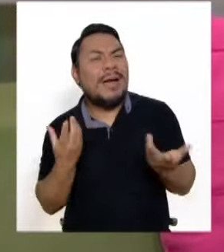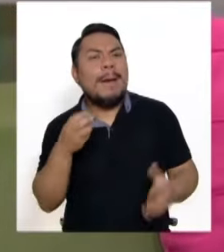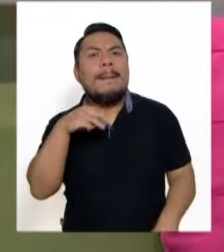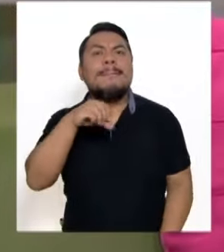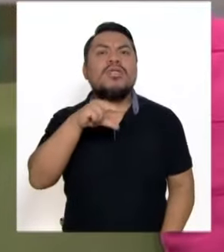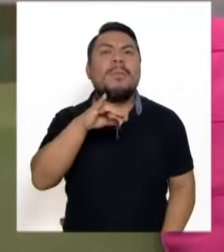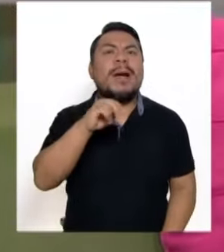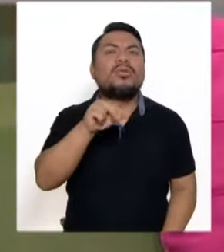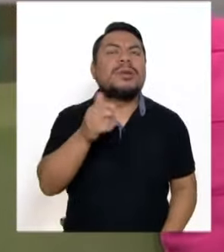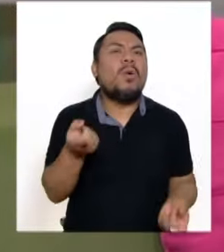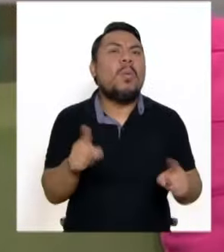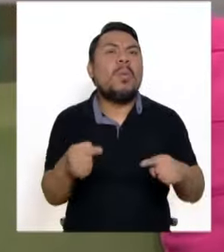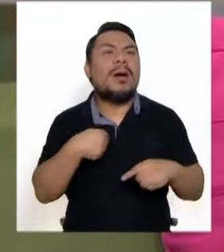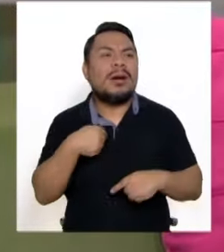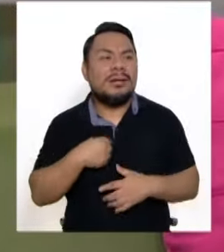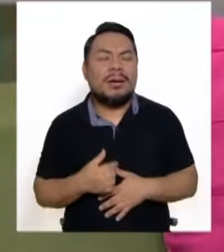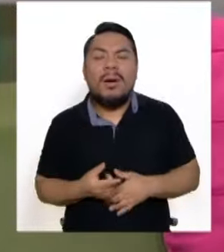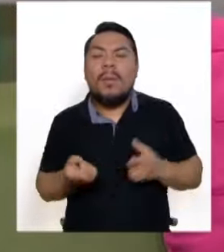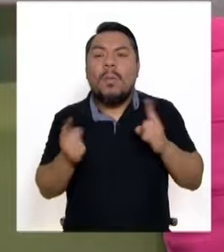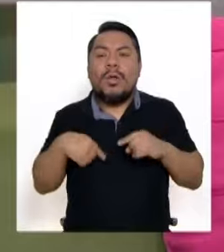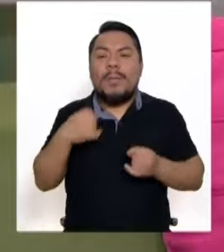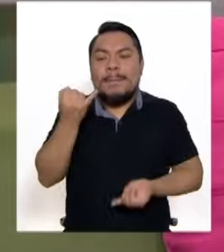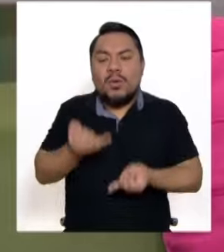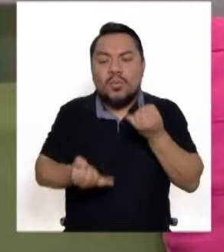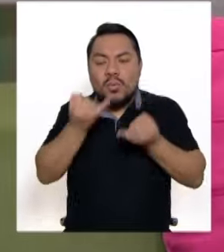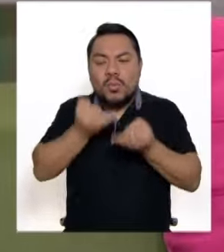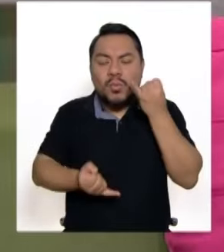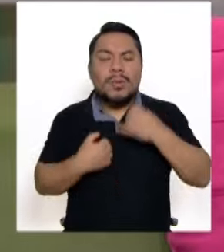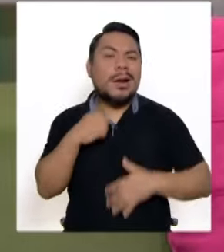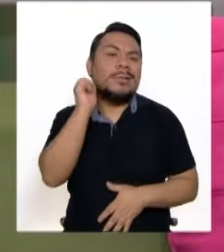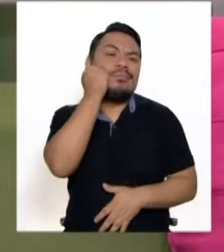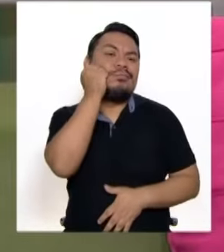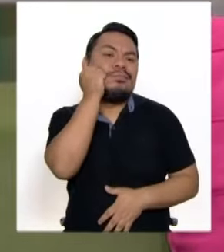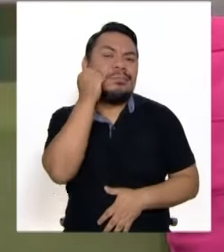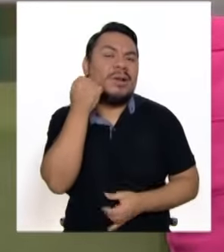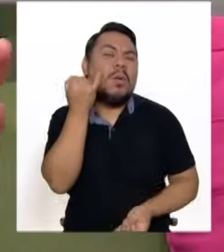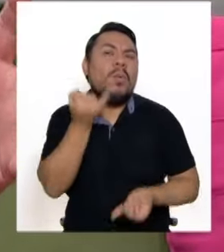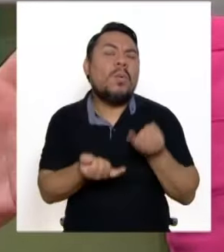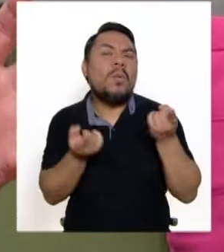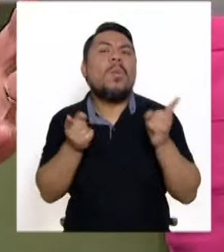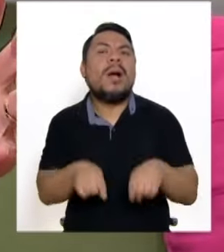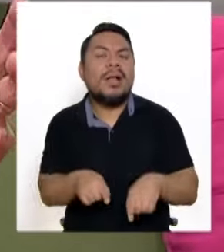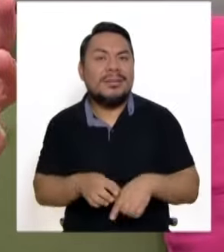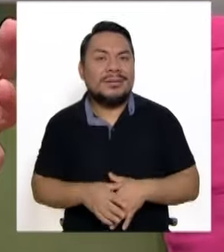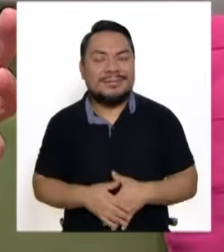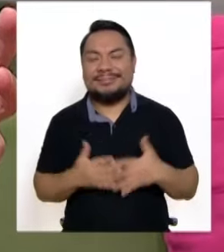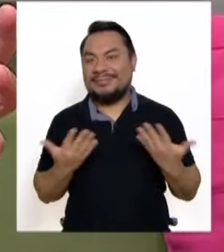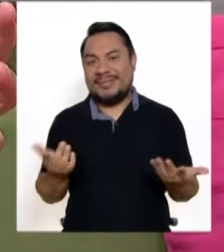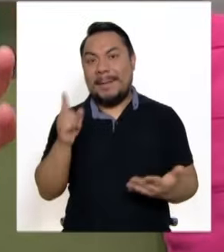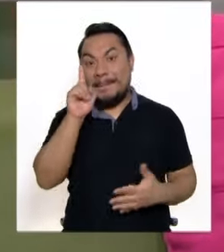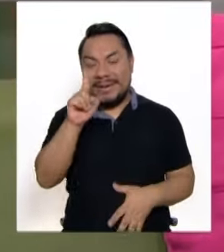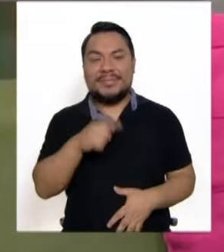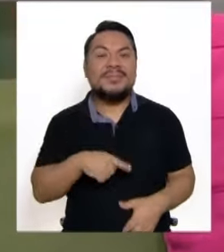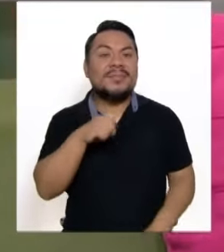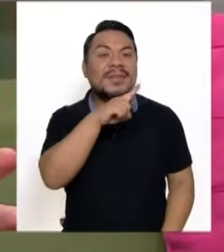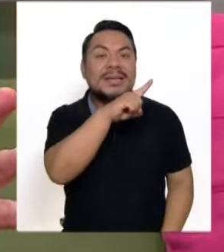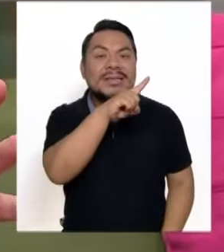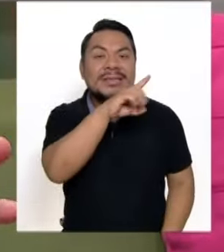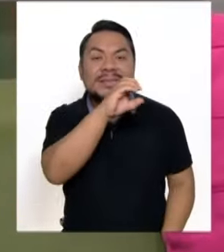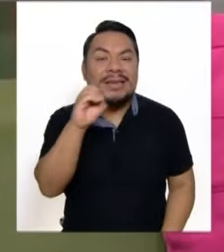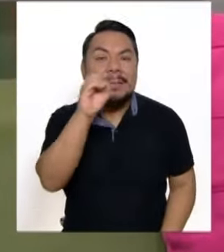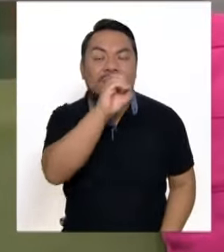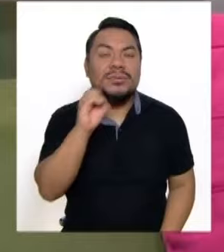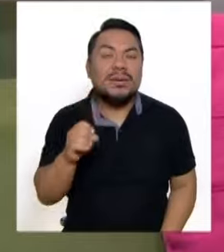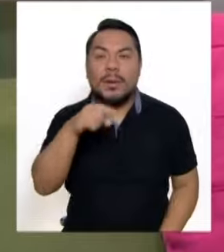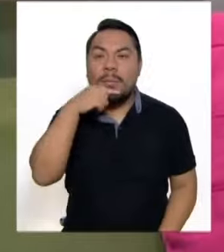Es simplemente, ¿cuándo va a ser mi última regla? Pero el 100% de las mujeres tienen